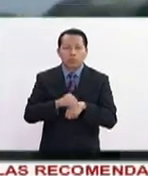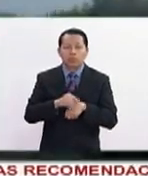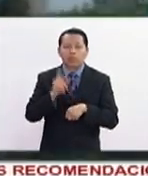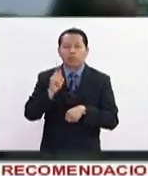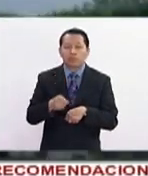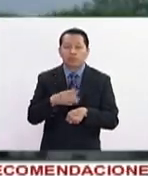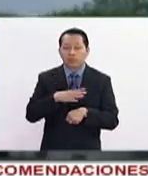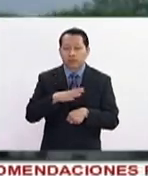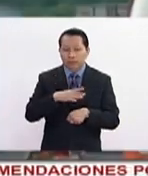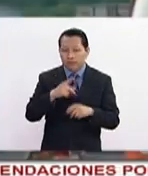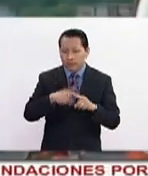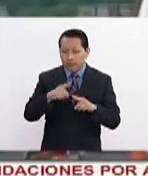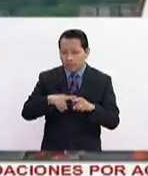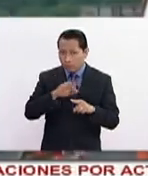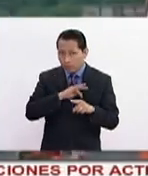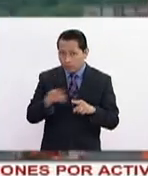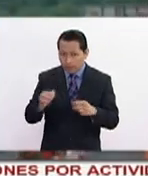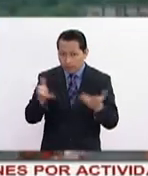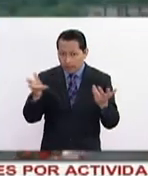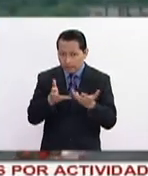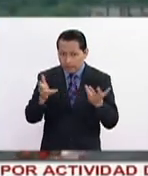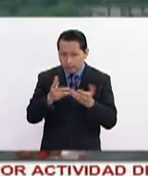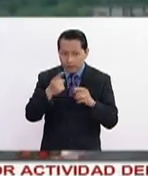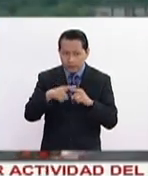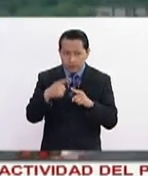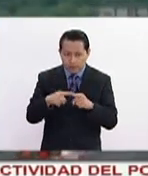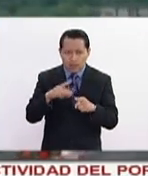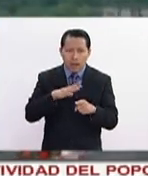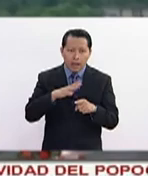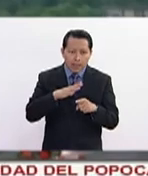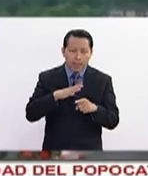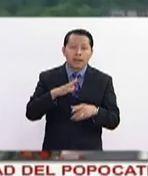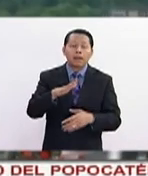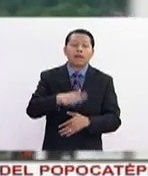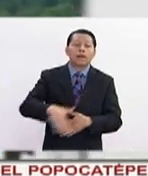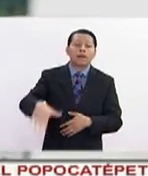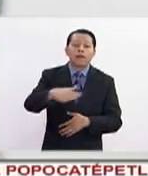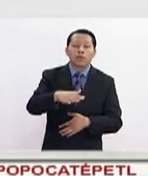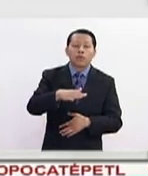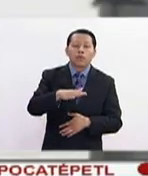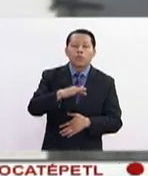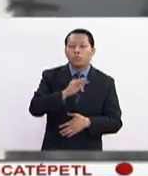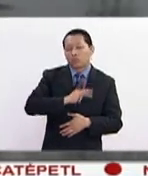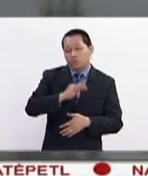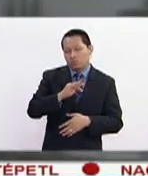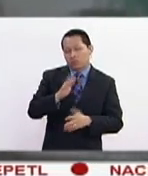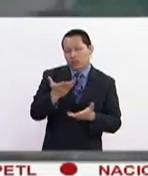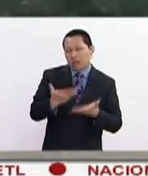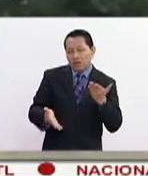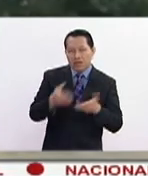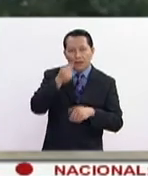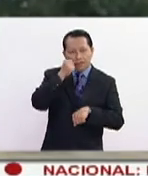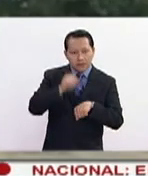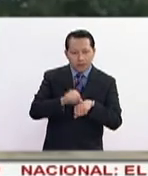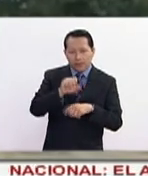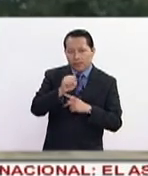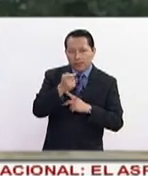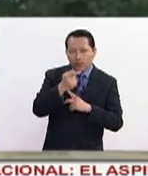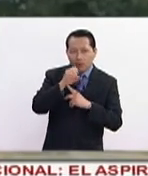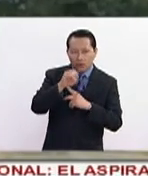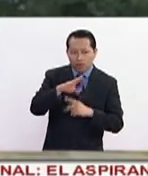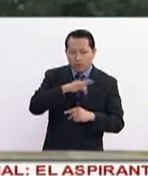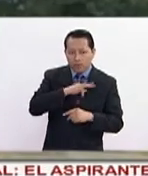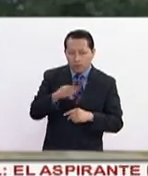que sea la Secretaría de Gobernación que haga entender cuál es el estado, el titular del Ejecutivo, la Secretaría de Gobernación, cuál es el estado